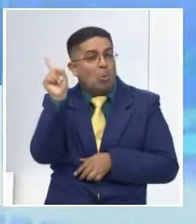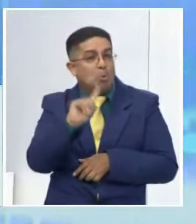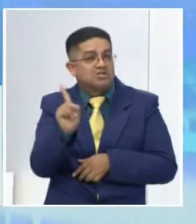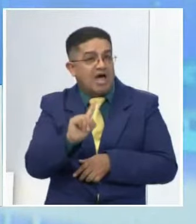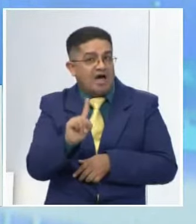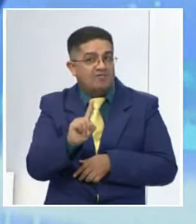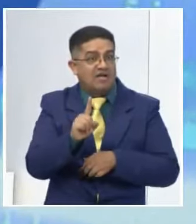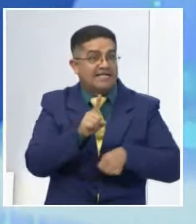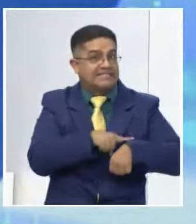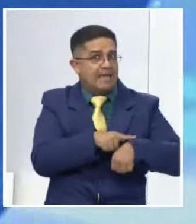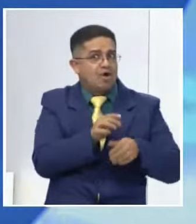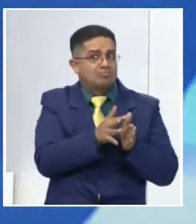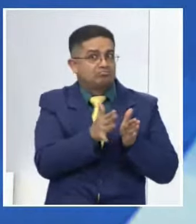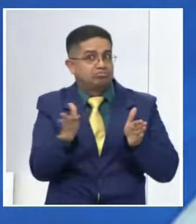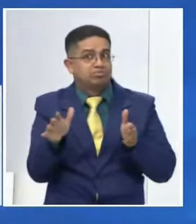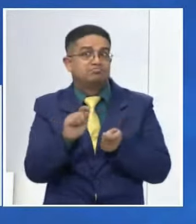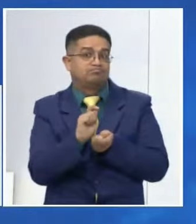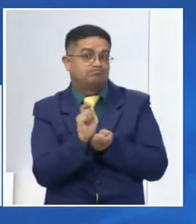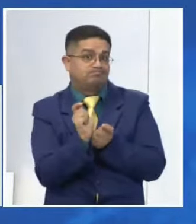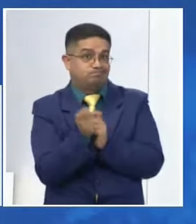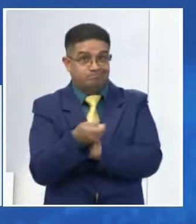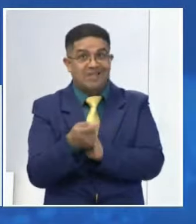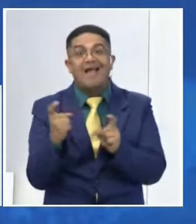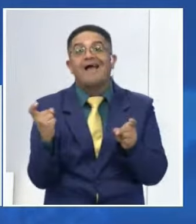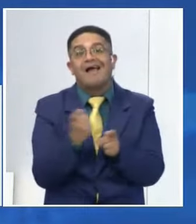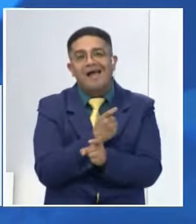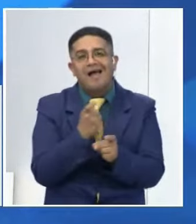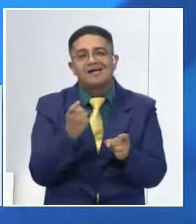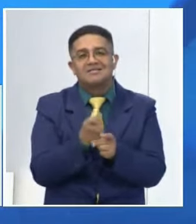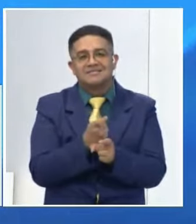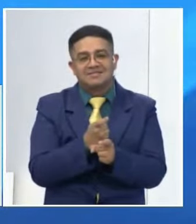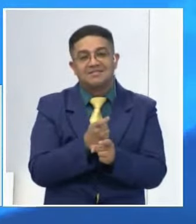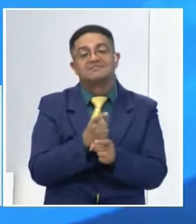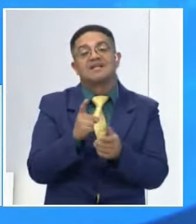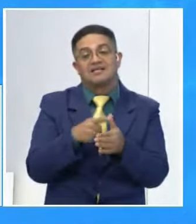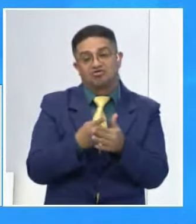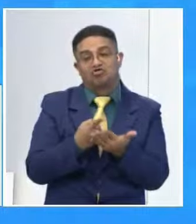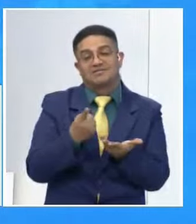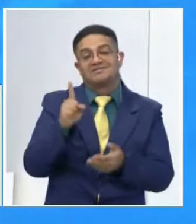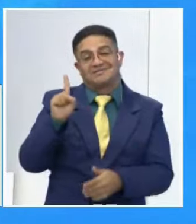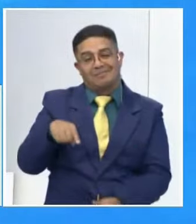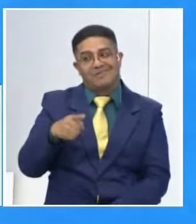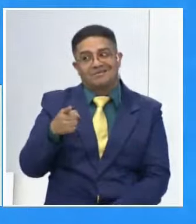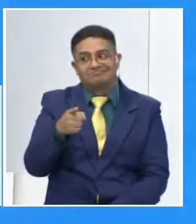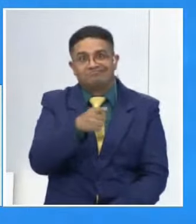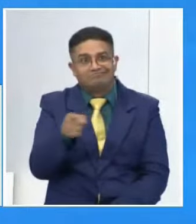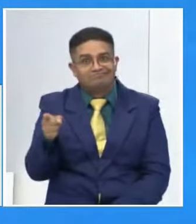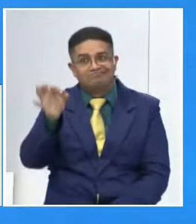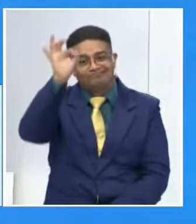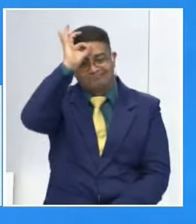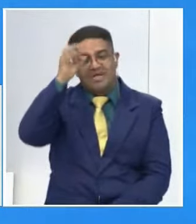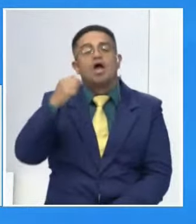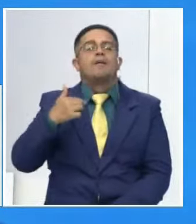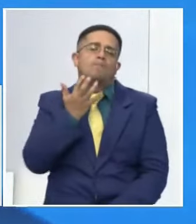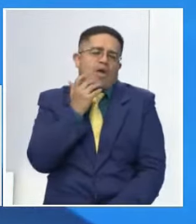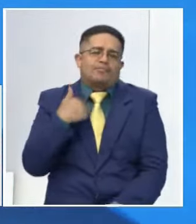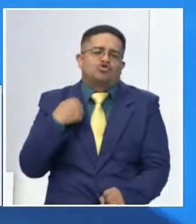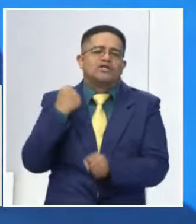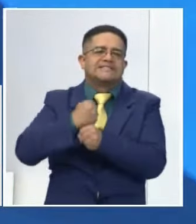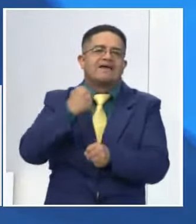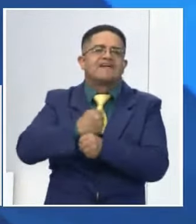pasar del tiempo se puede transformar en cáncer. Inclusive, el desconocimiento también se encuentra dentro del gremio médico, porque yo trabajo en un